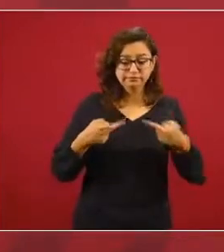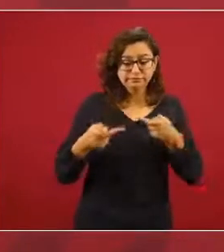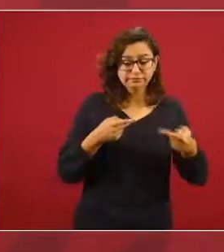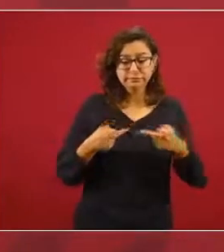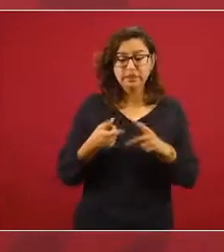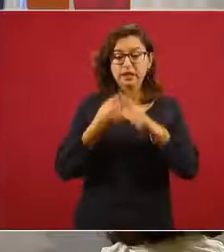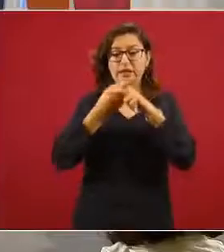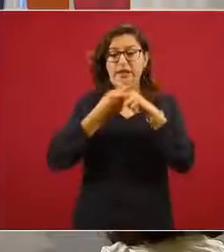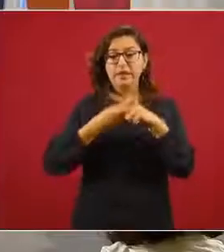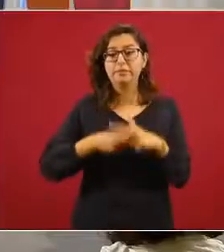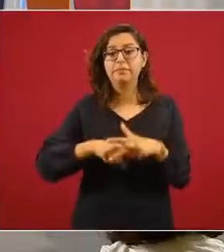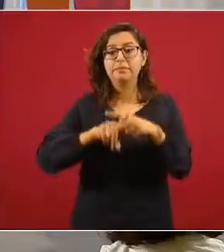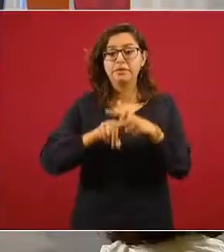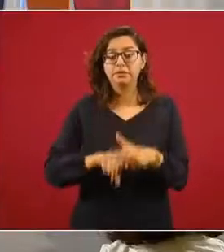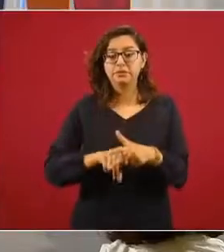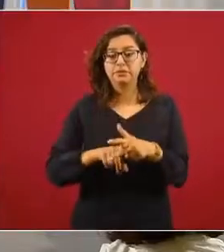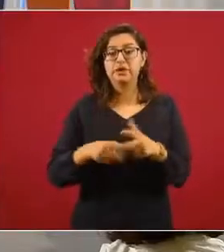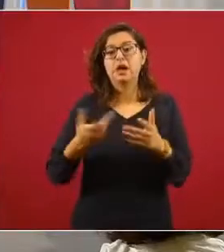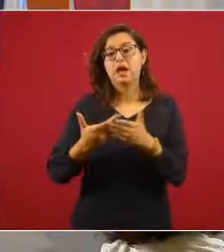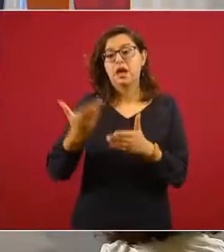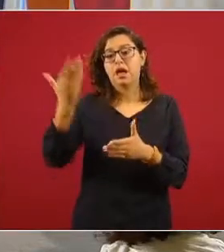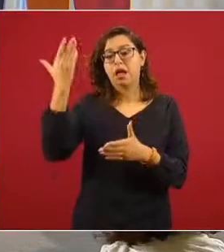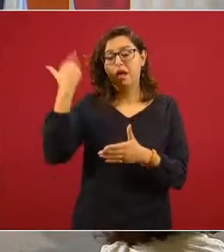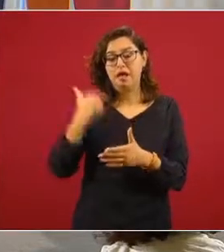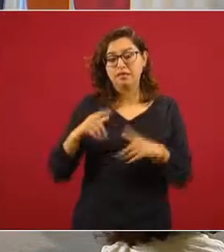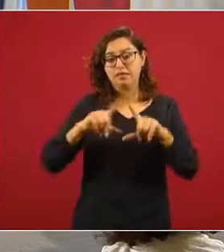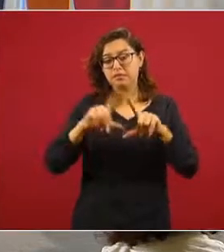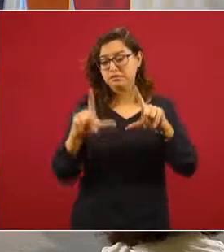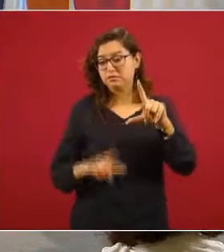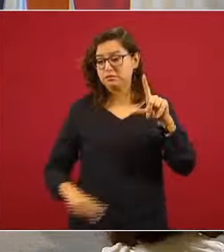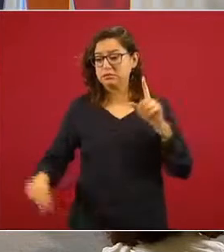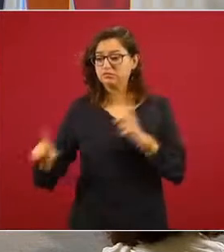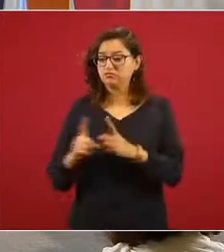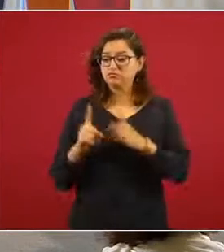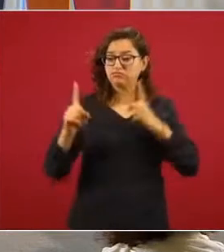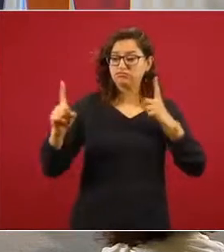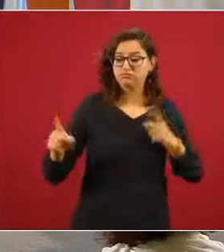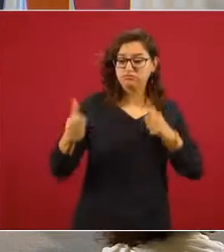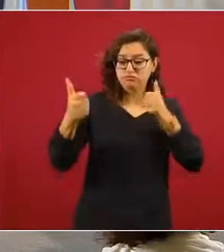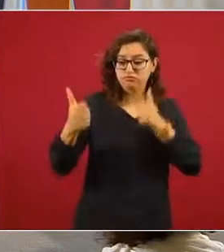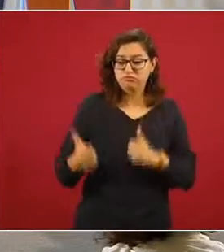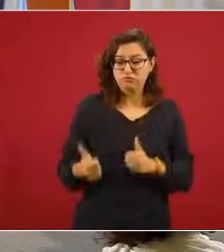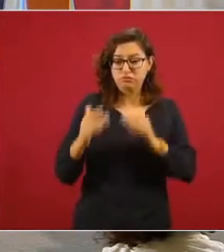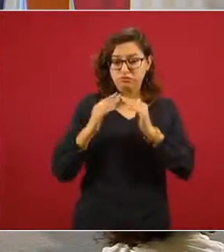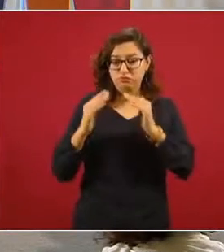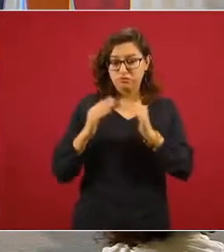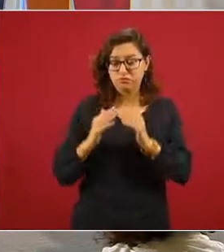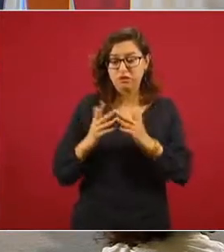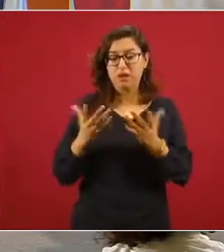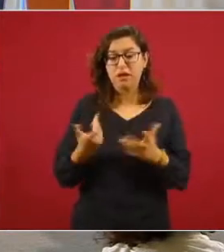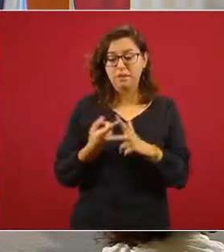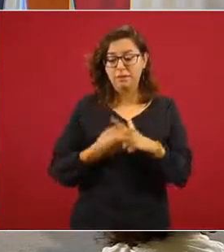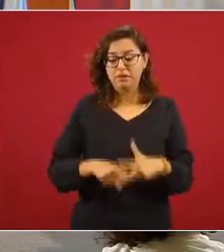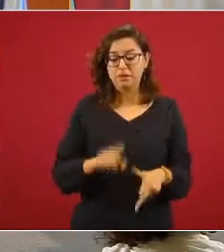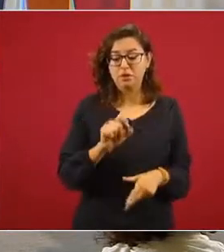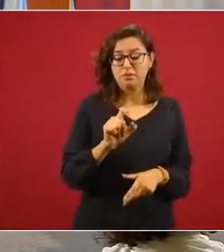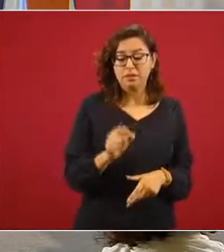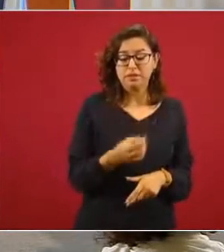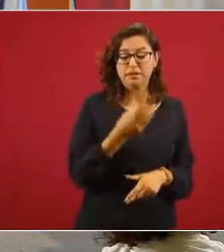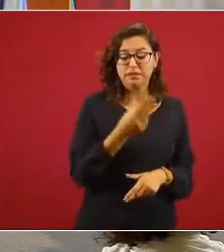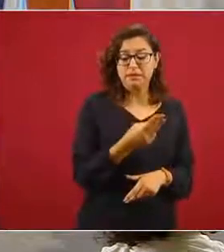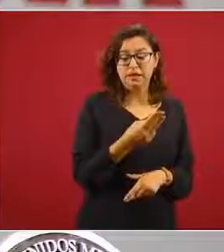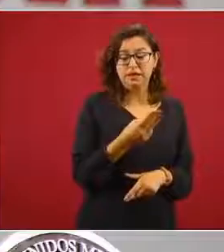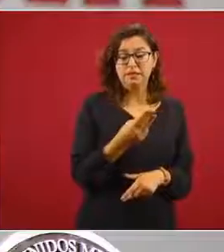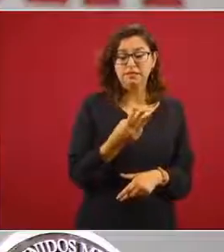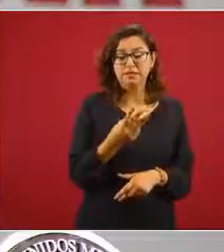en México como la Jornada Nacional de Sana Distancia desde el 23 de marzo, se prolongó hasta